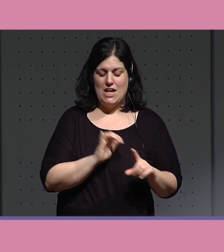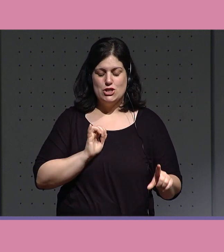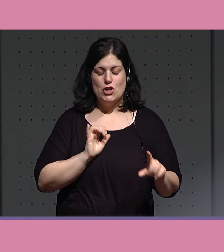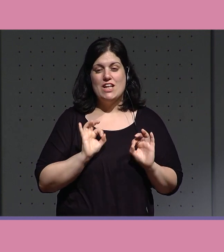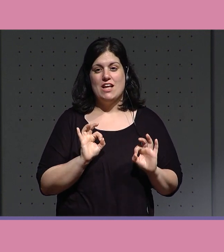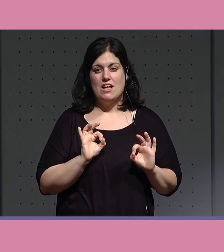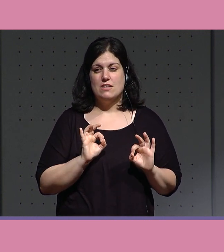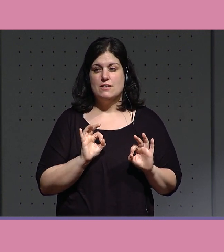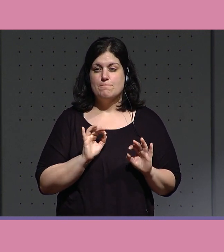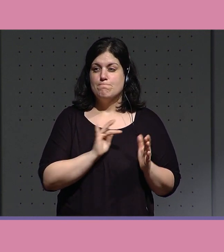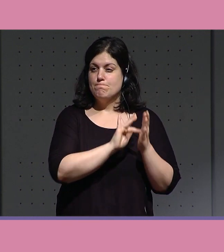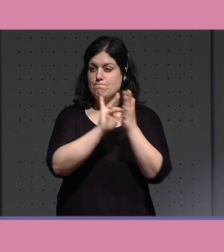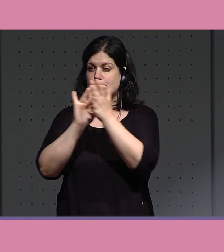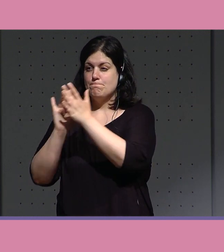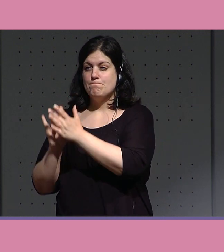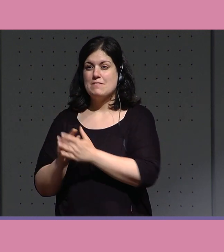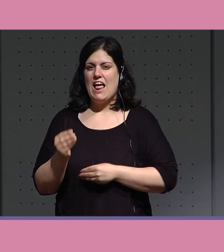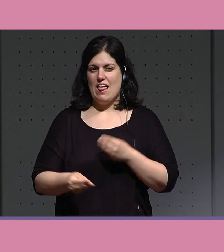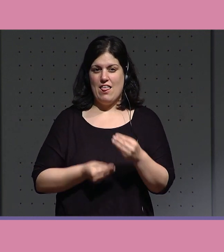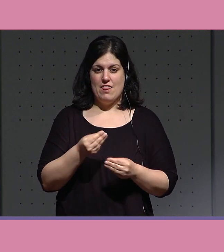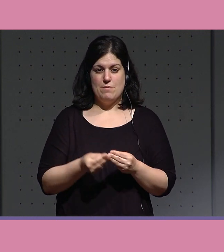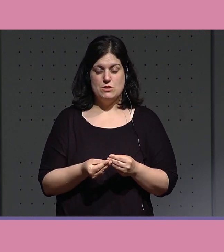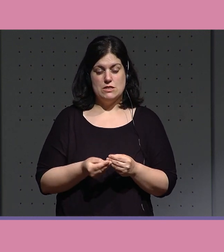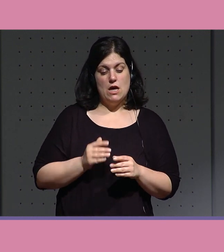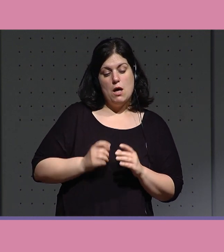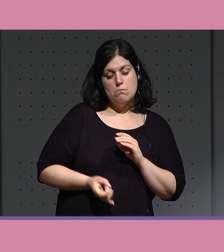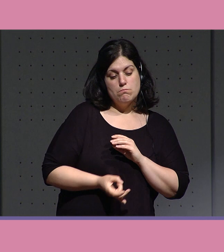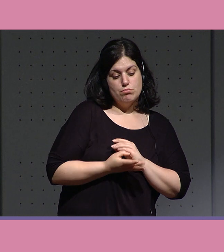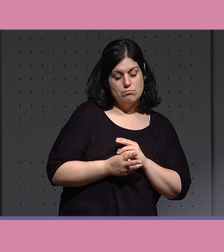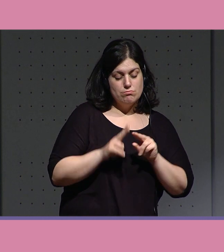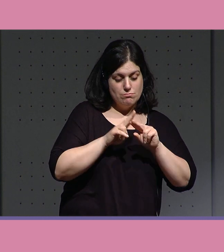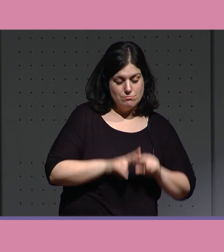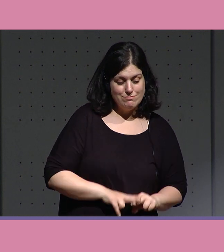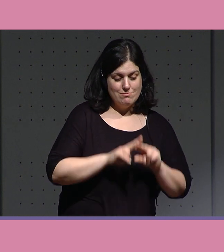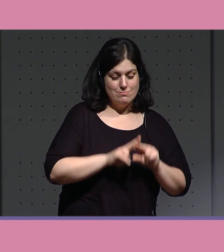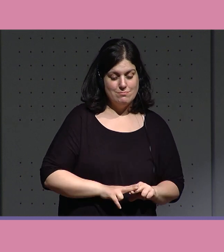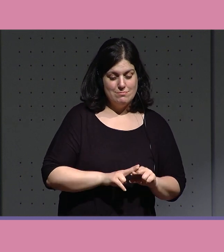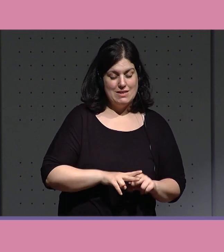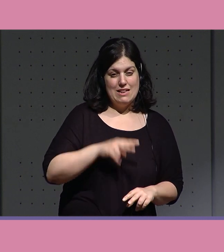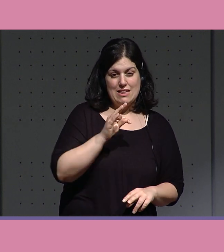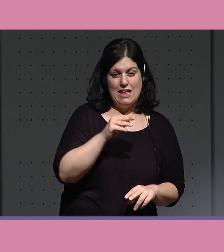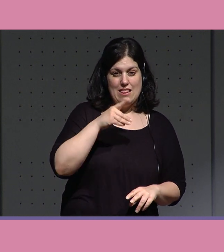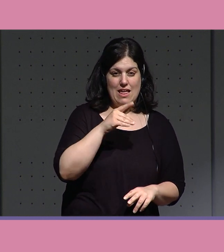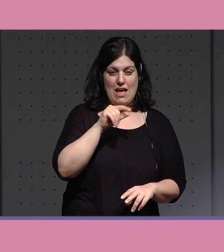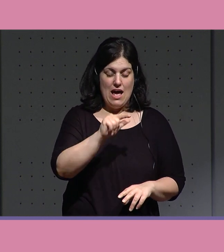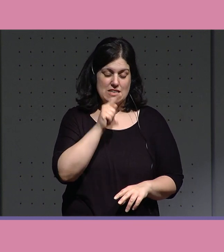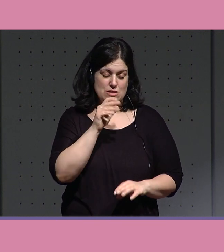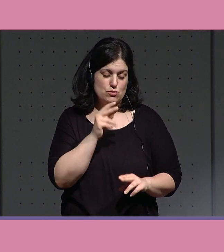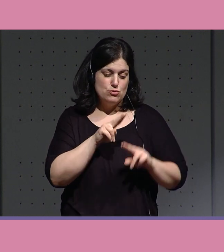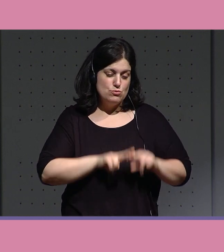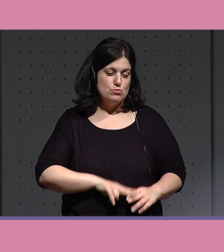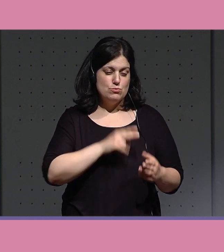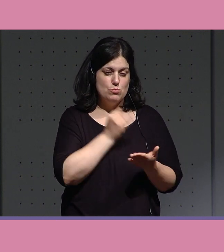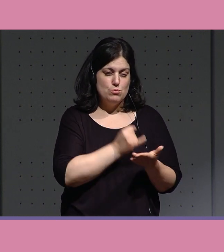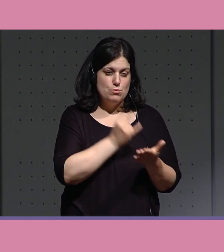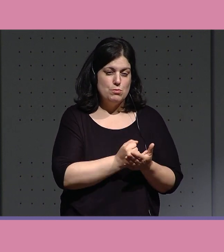todos, se hace un array de CGH o un array de SNP, que es inferior al array de SNPs, pero se identifica